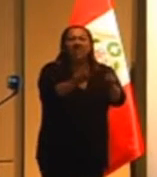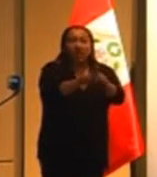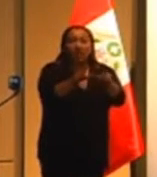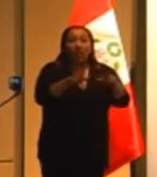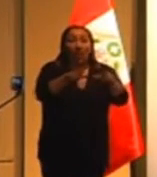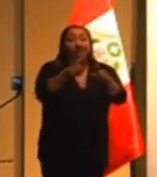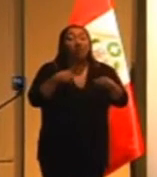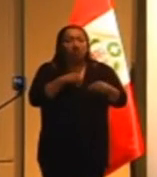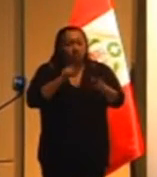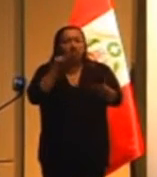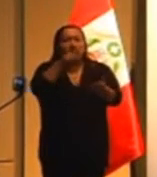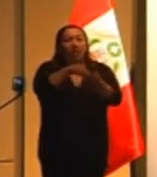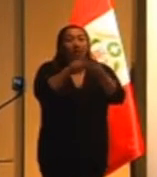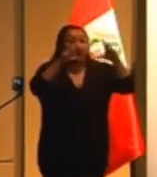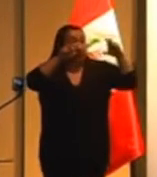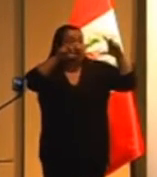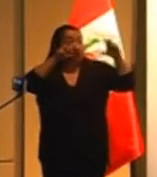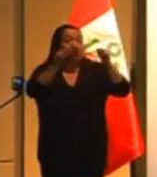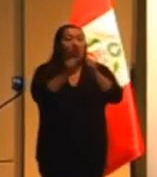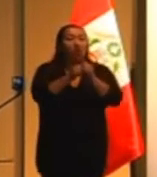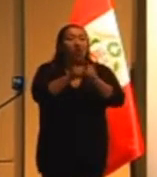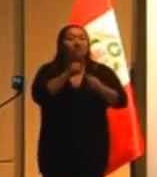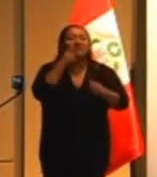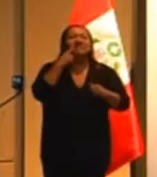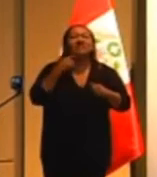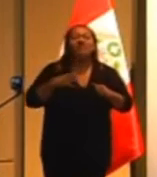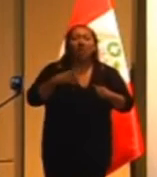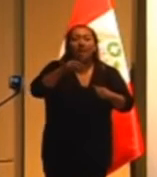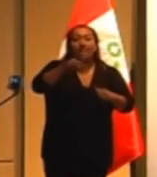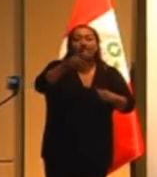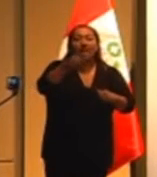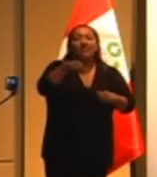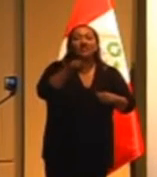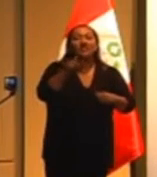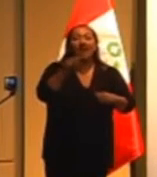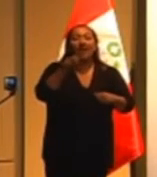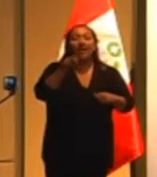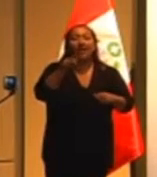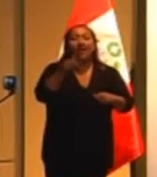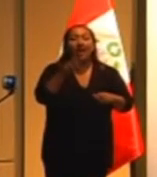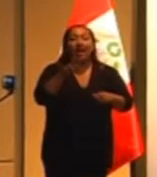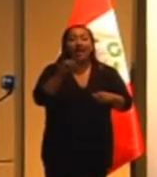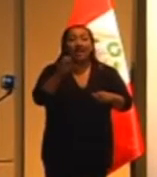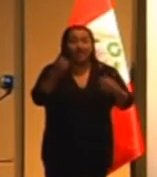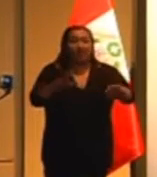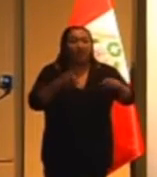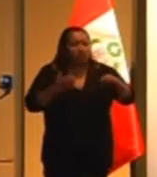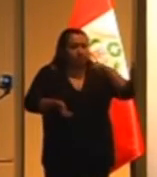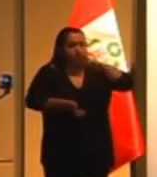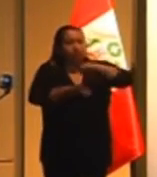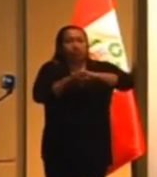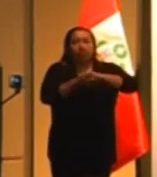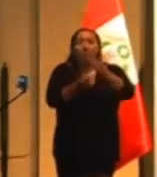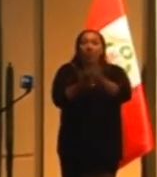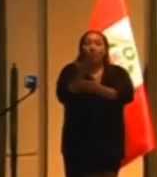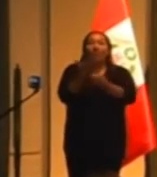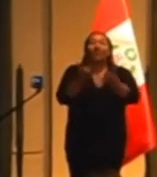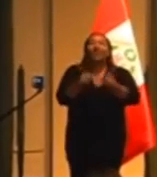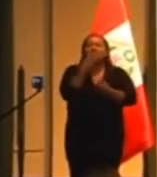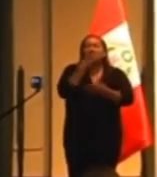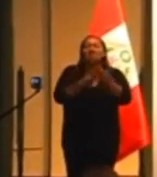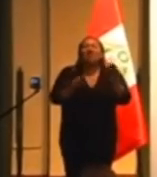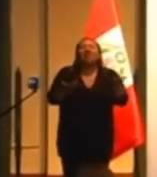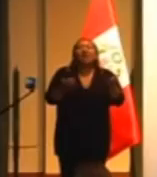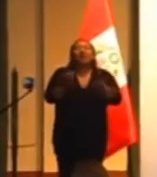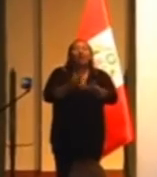y estamos ahí en esta fotografía con el señor Manzanares justamente celebrando este convenio. La implementación tiene que ver con